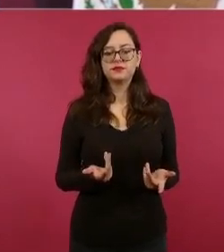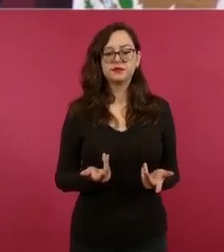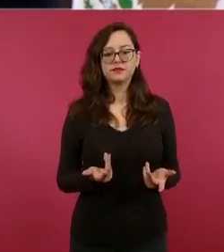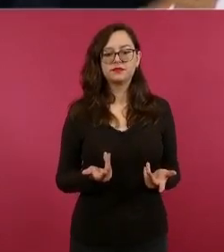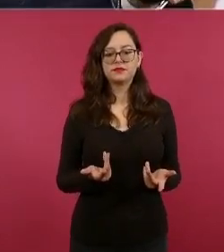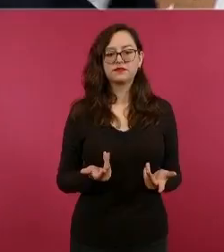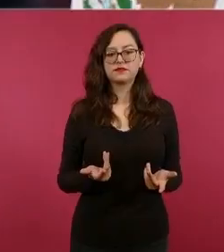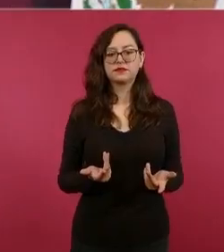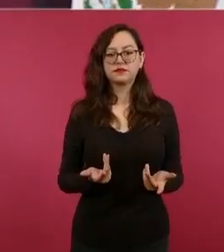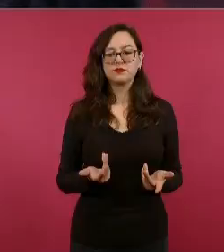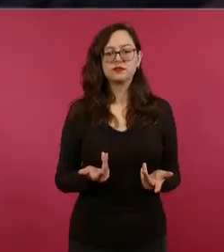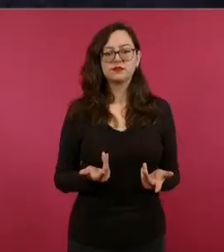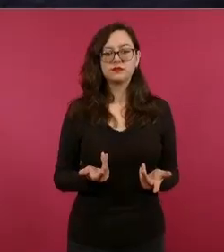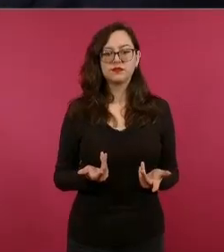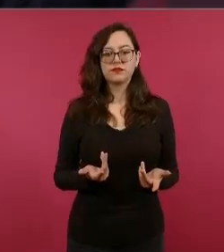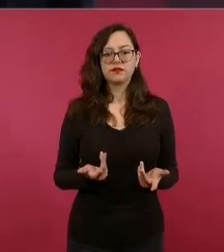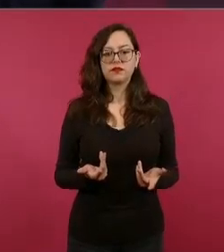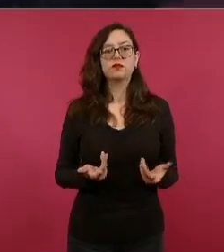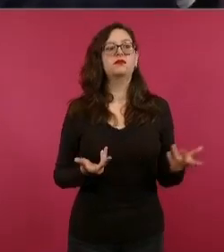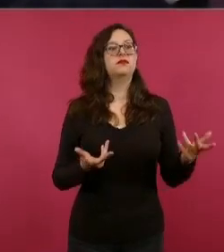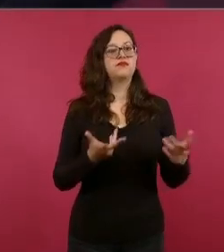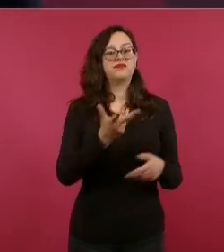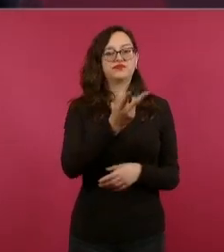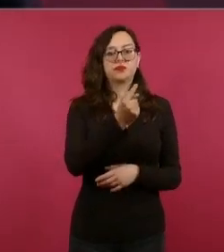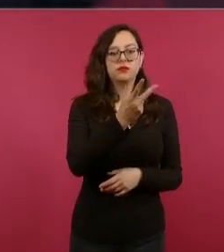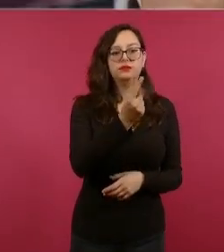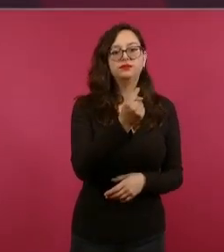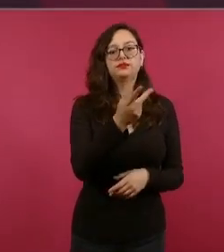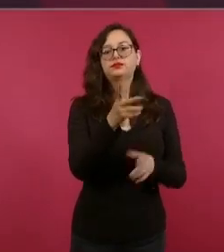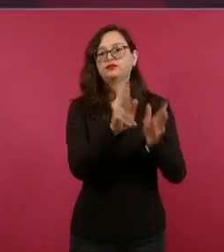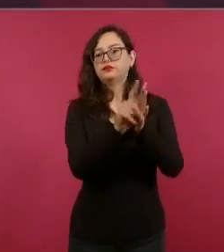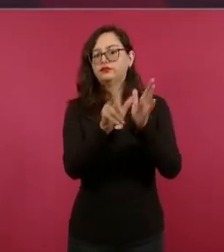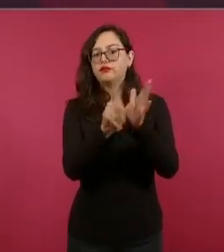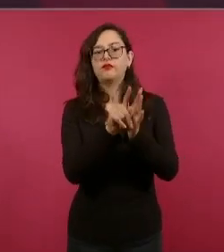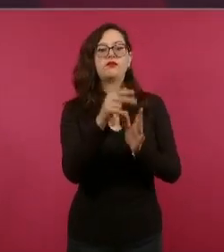con medios de información para manipular,